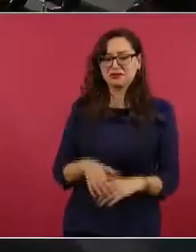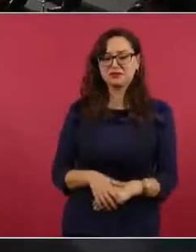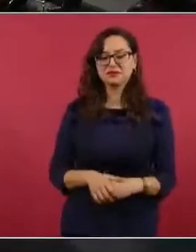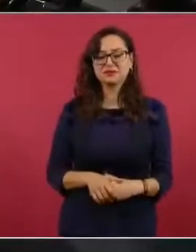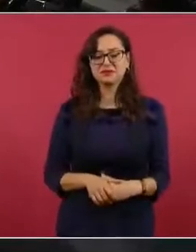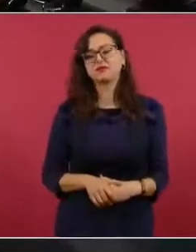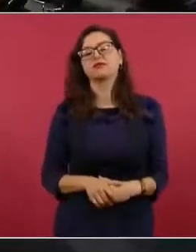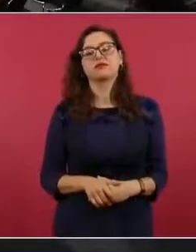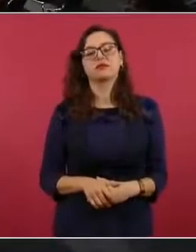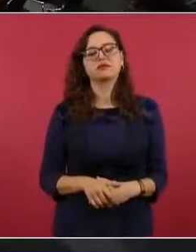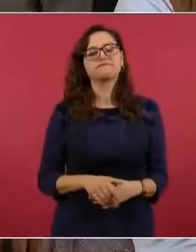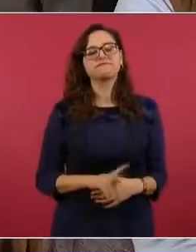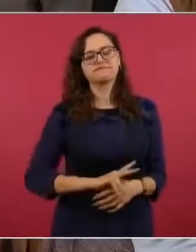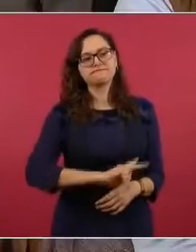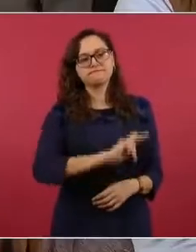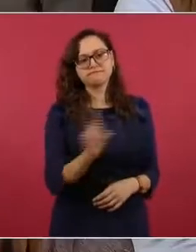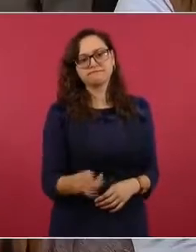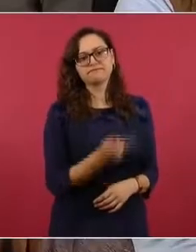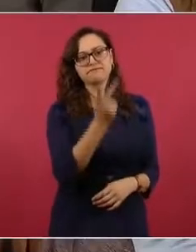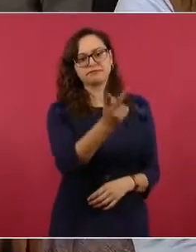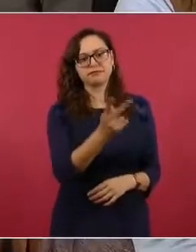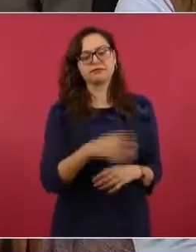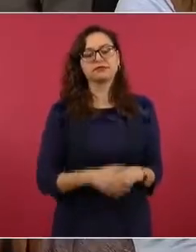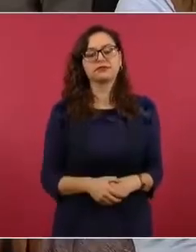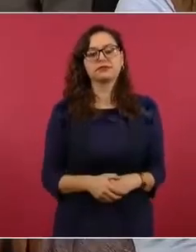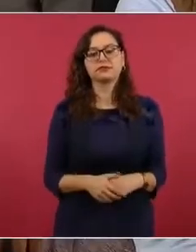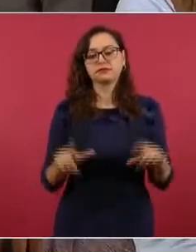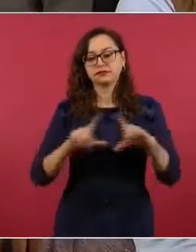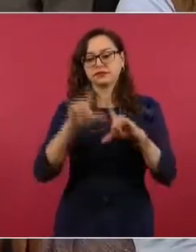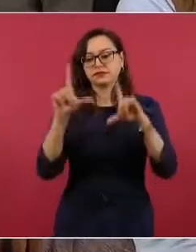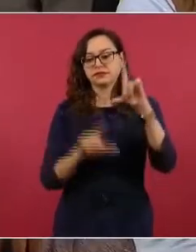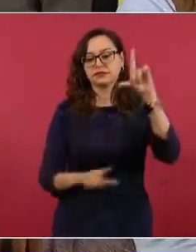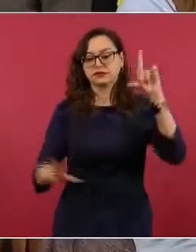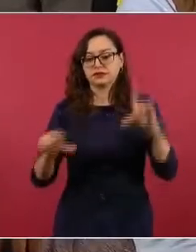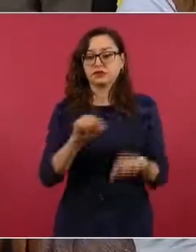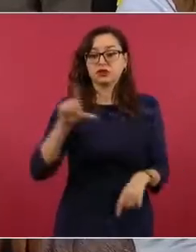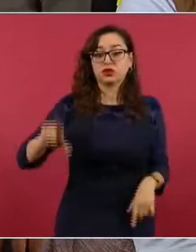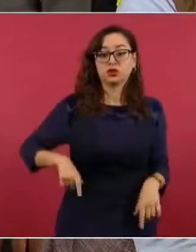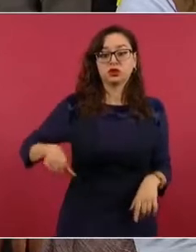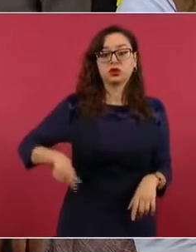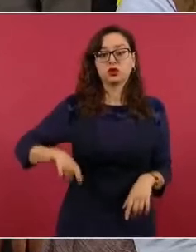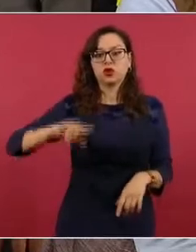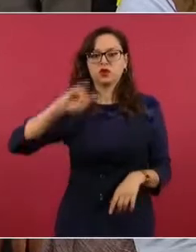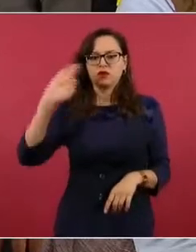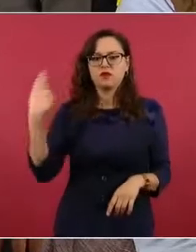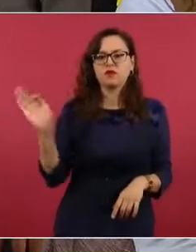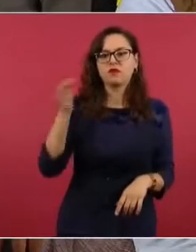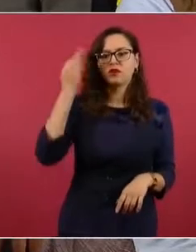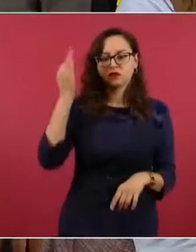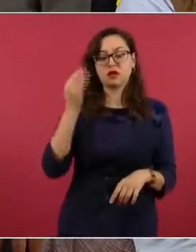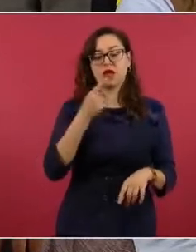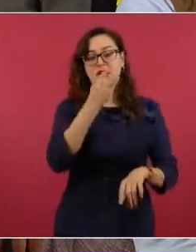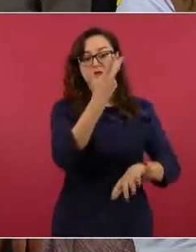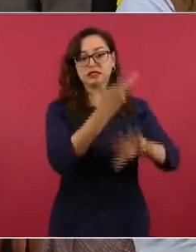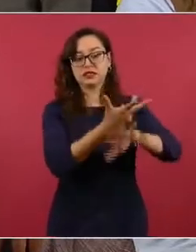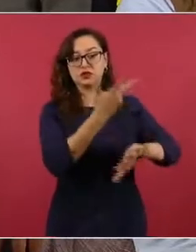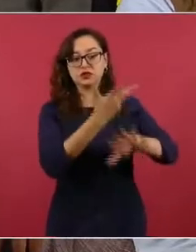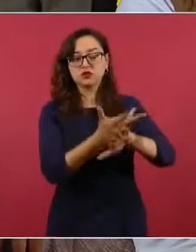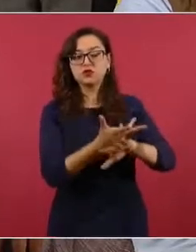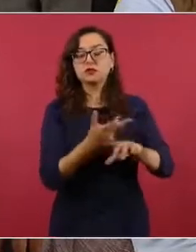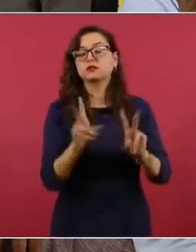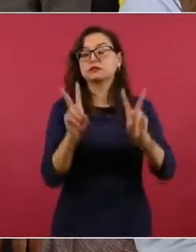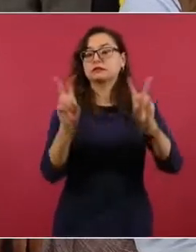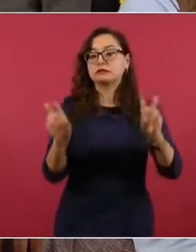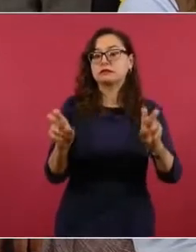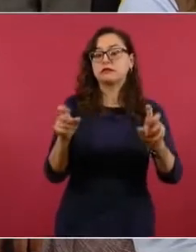Primero, ¿qué expectativas tiene México, el gobierno federal, con respecto a las conversaciones con Estados Unidos respecto al TEMEC?